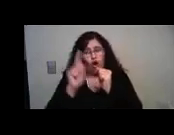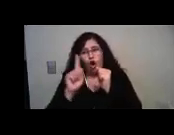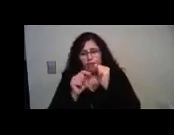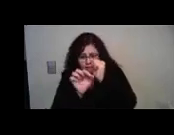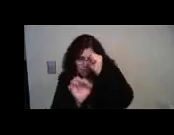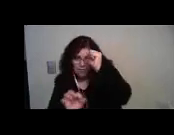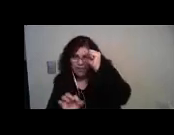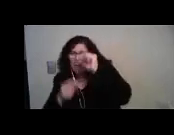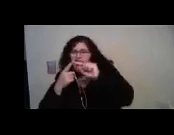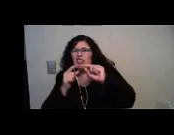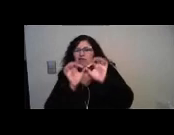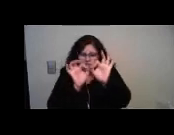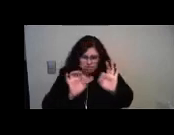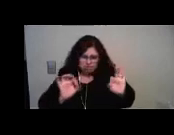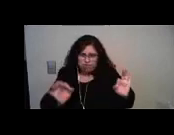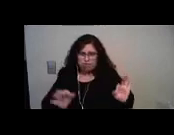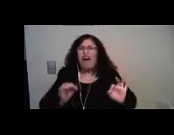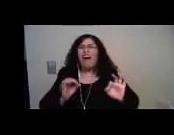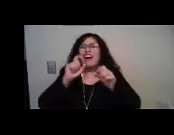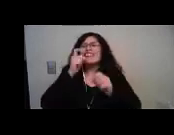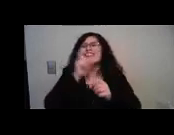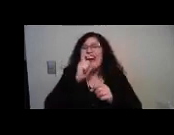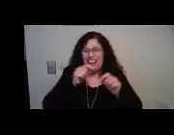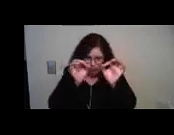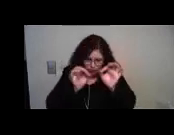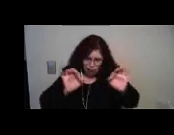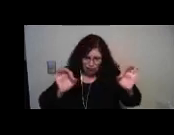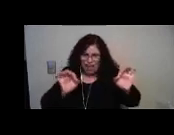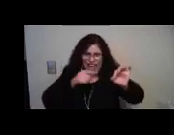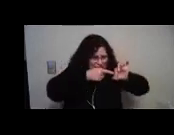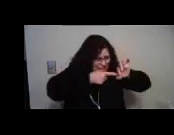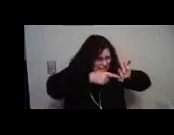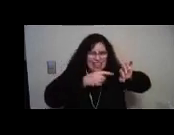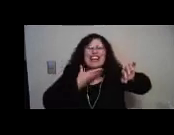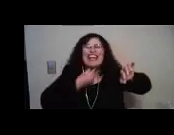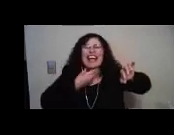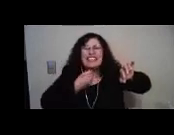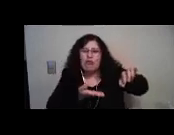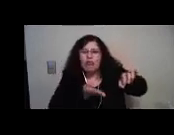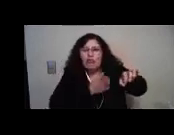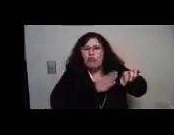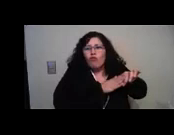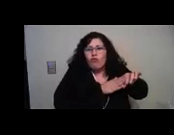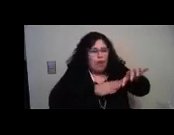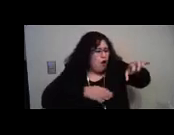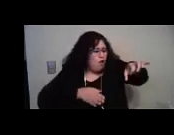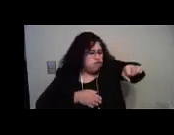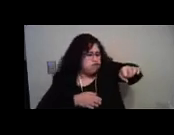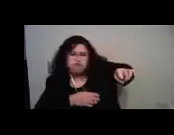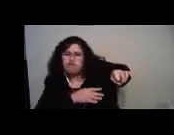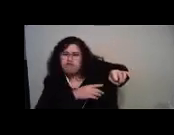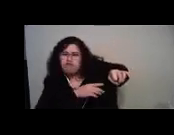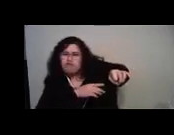de menor calibre, ¿ya? Y eso hace que se obstruya alguna región específica, alguna arteria específica, alterando el